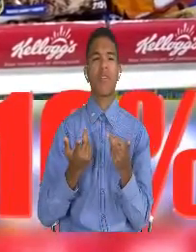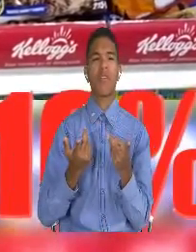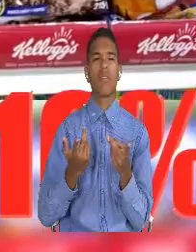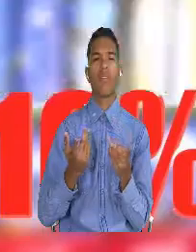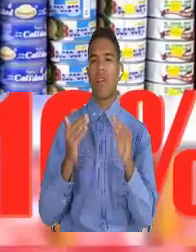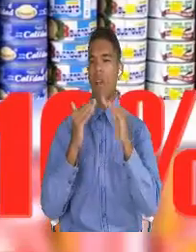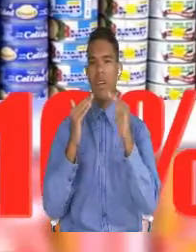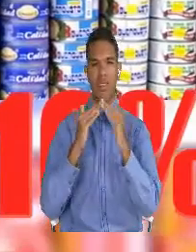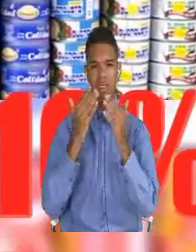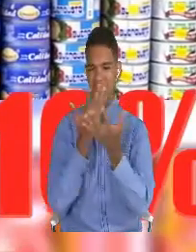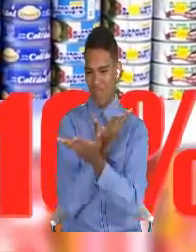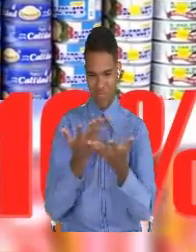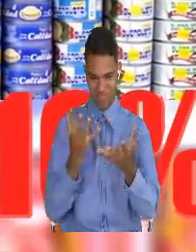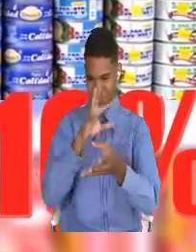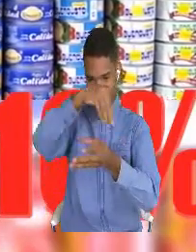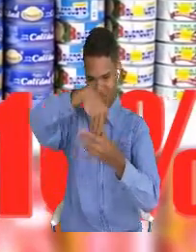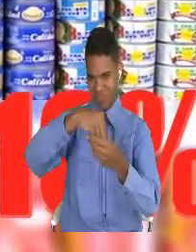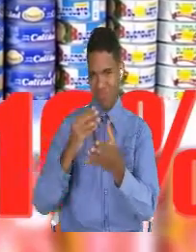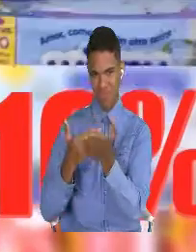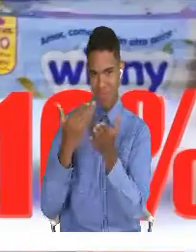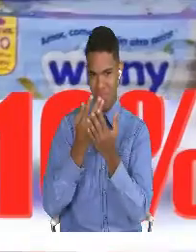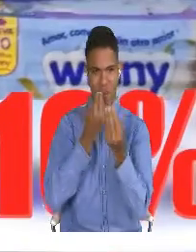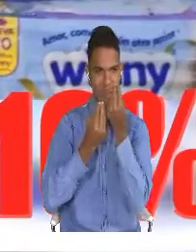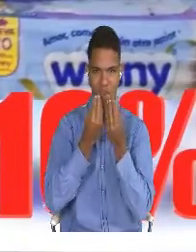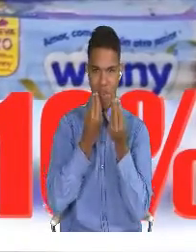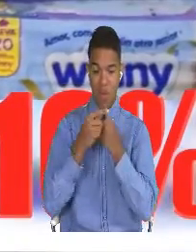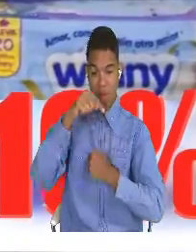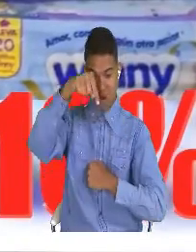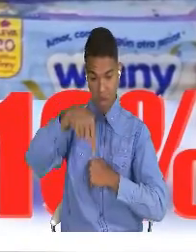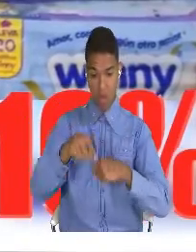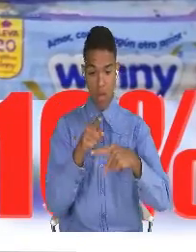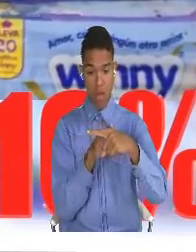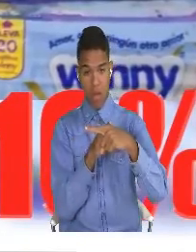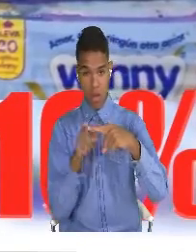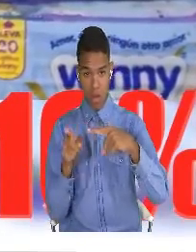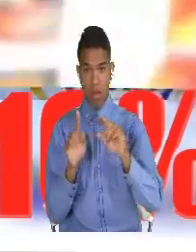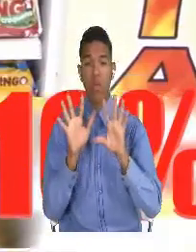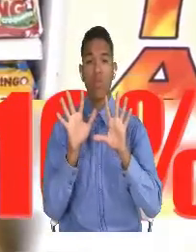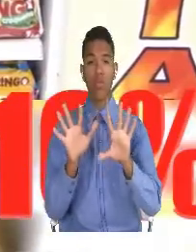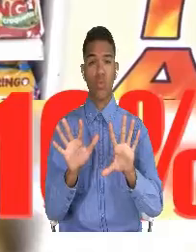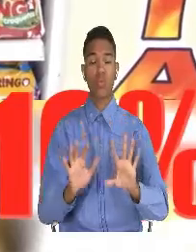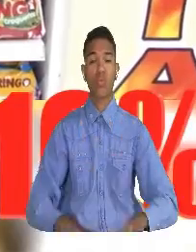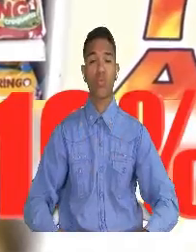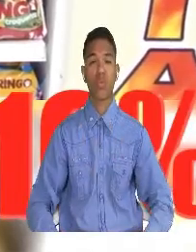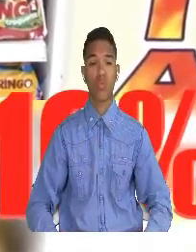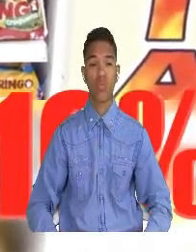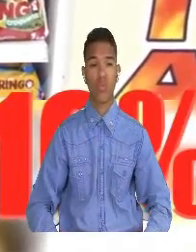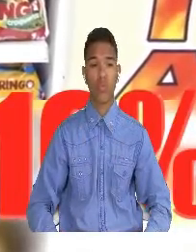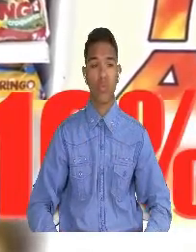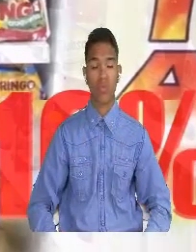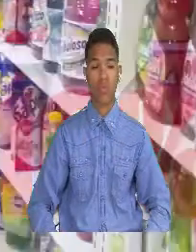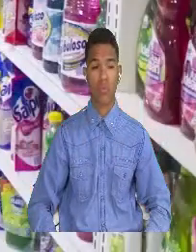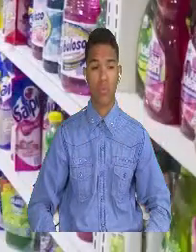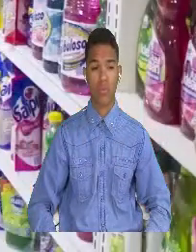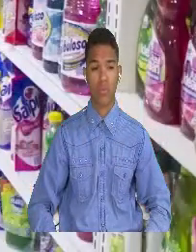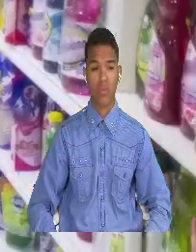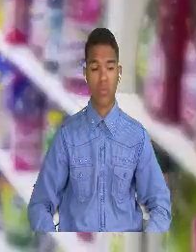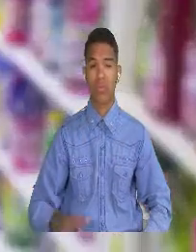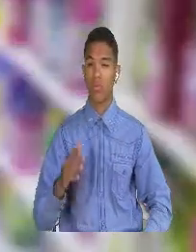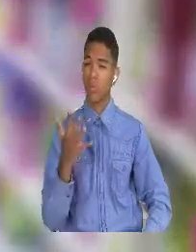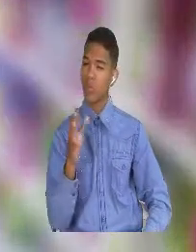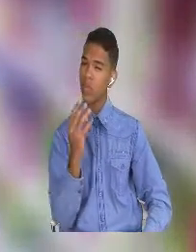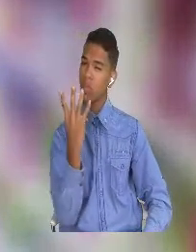casa. Y para desde esta semana, vamos a tener un 15, ¿sí? Vamos a tener desde el 14,